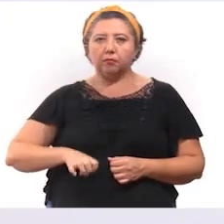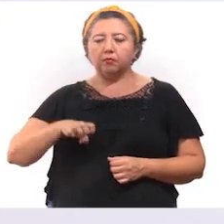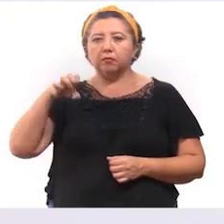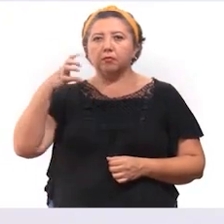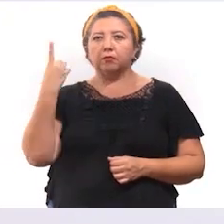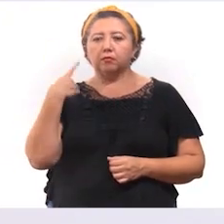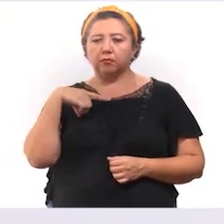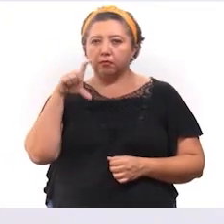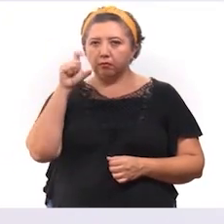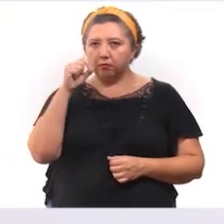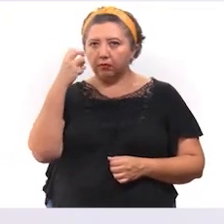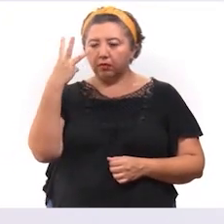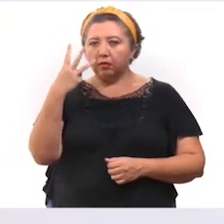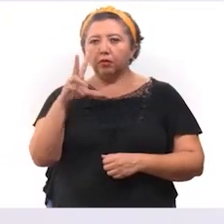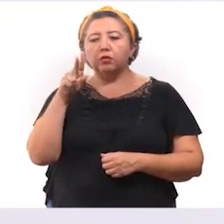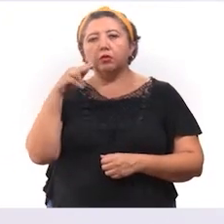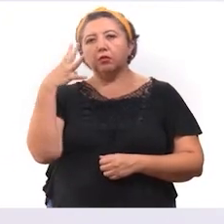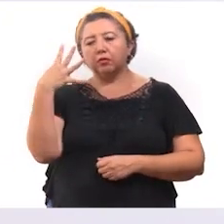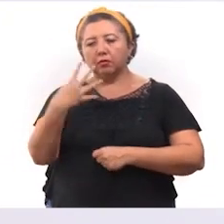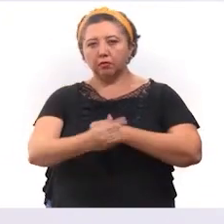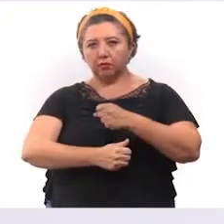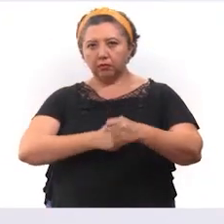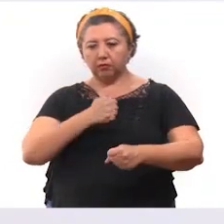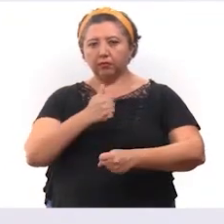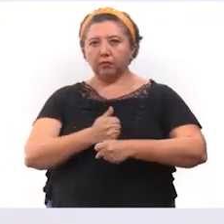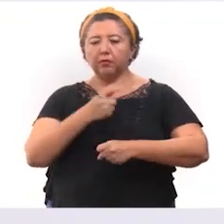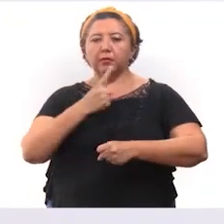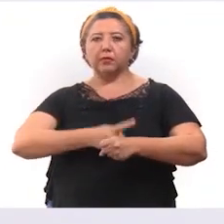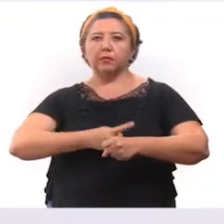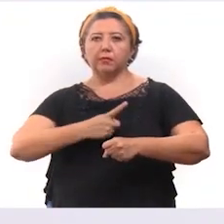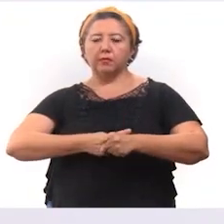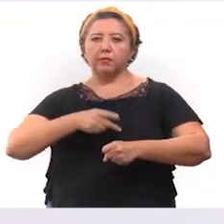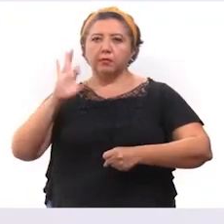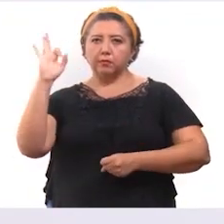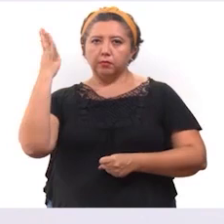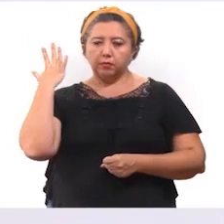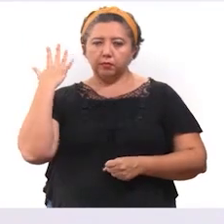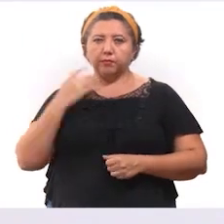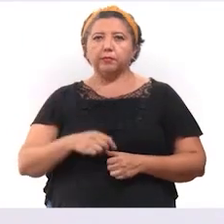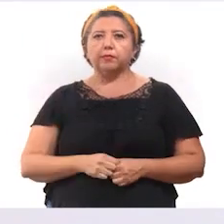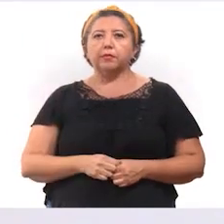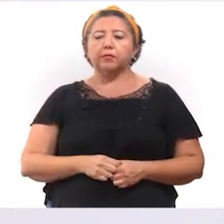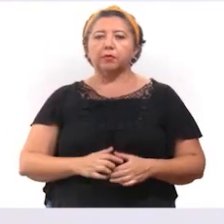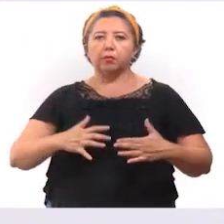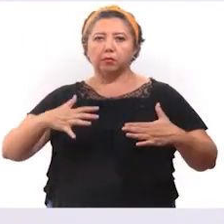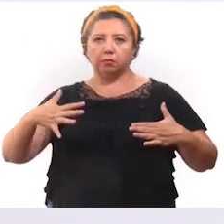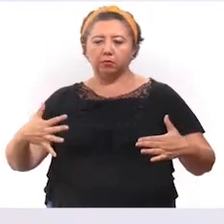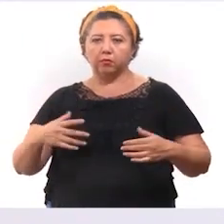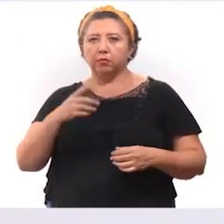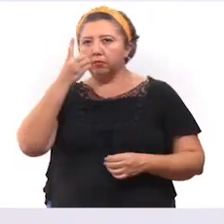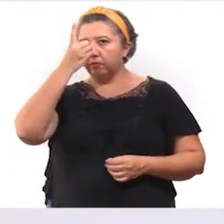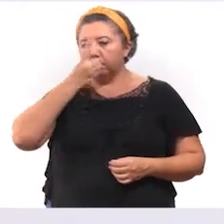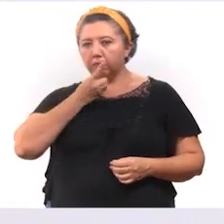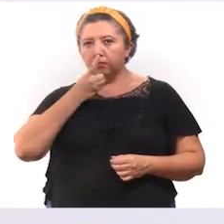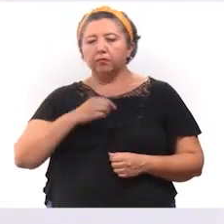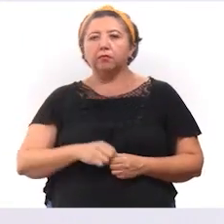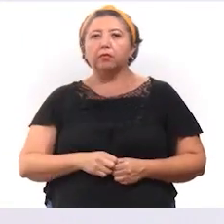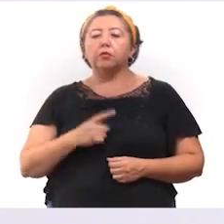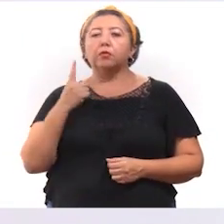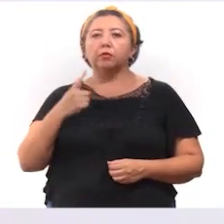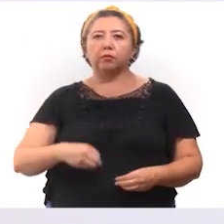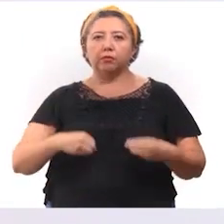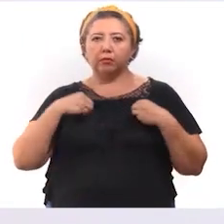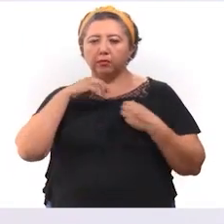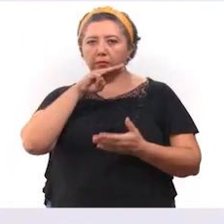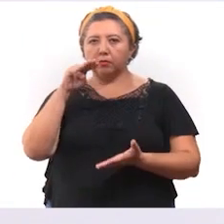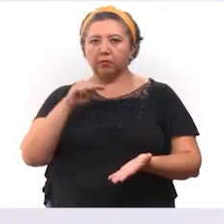un rango de edad de 23 a 84 años. Sus principales enfermedades fueron obesidad y diabetes. Uno